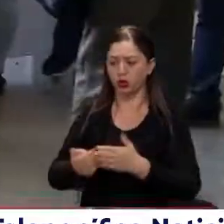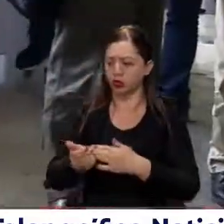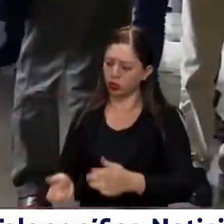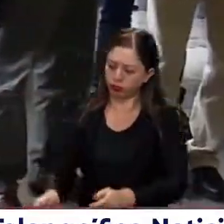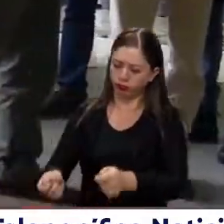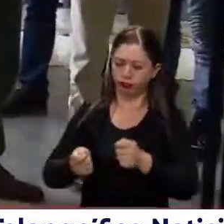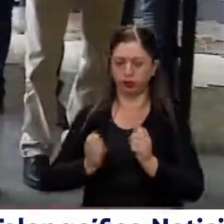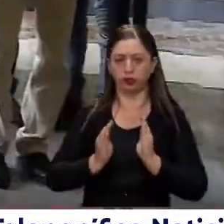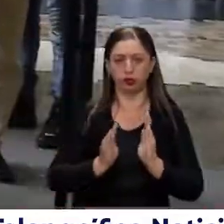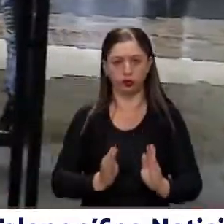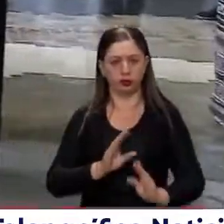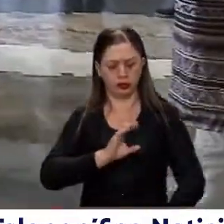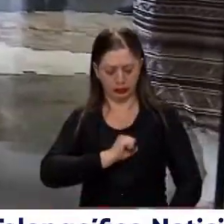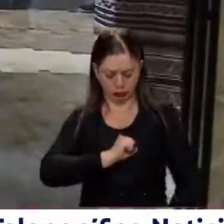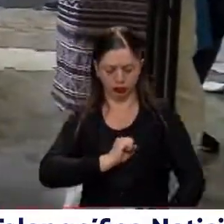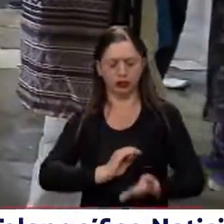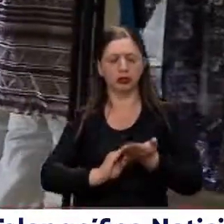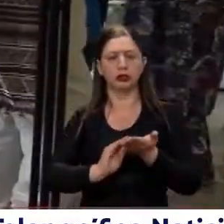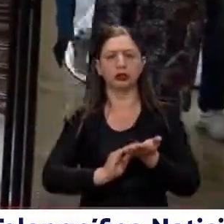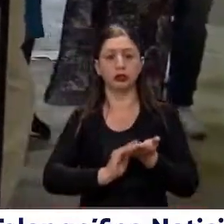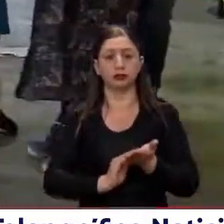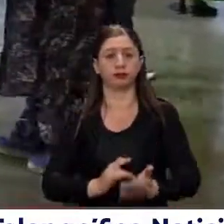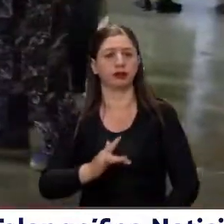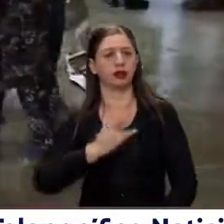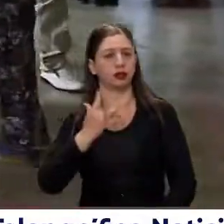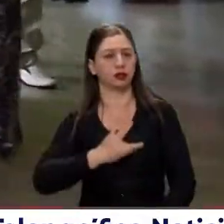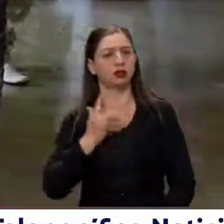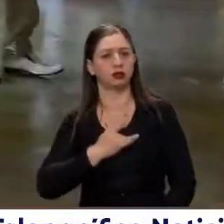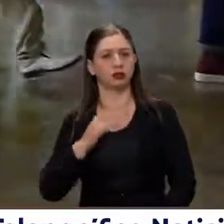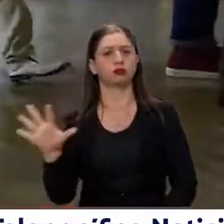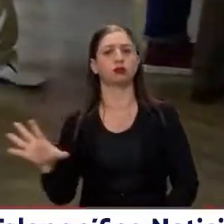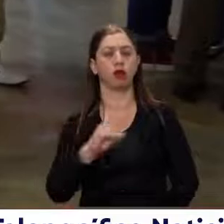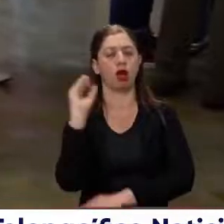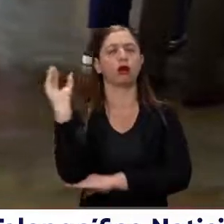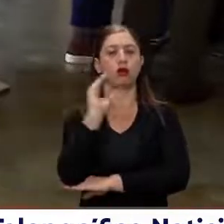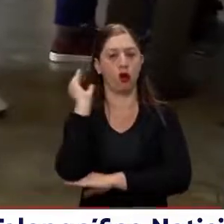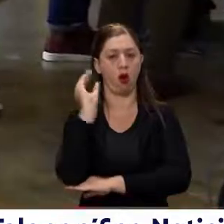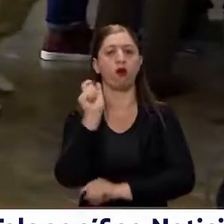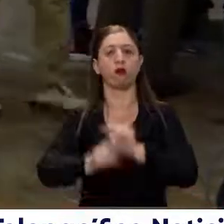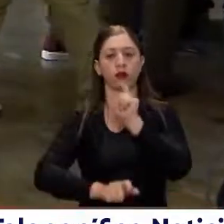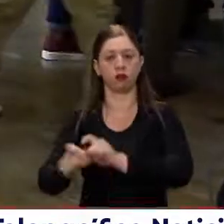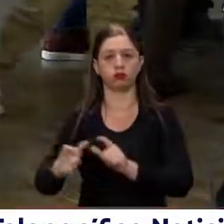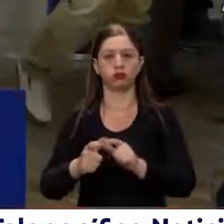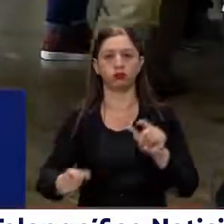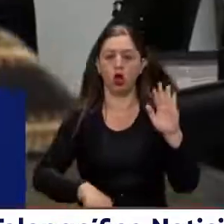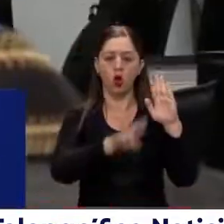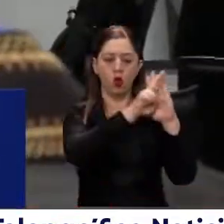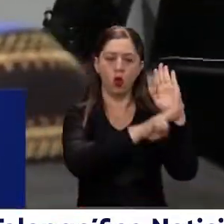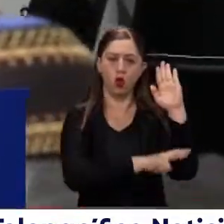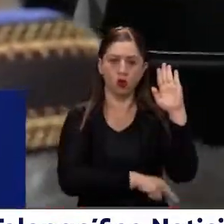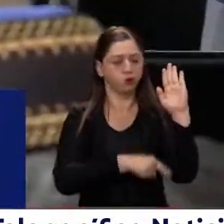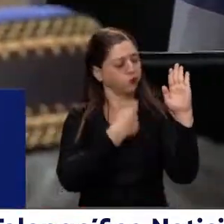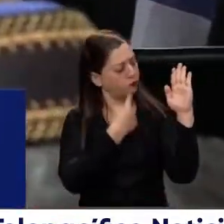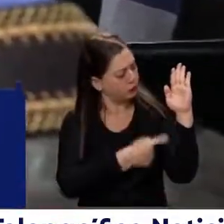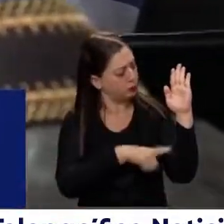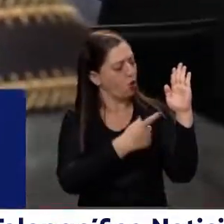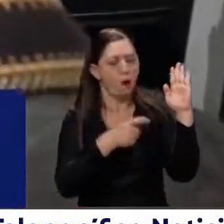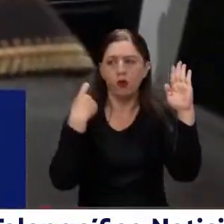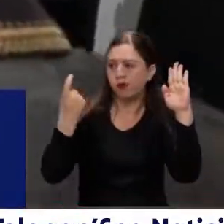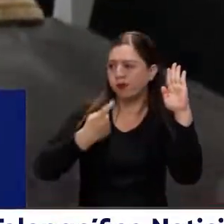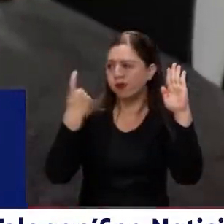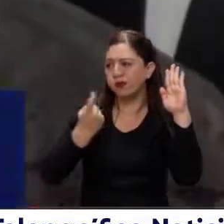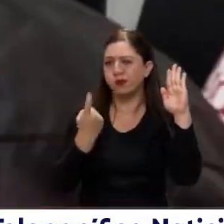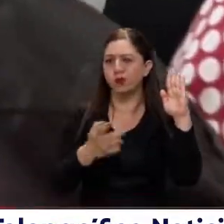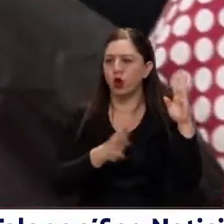duelos. Ese es el sentimiento que tienen muchas personas en Colombia luego de conocer el protocolo de búsqueda que les permitirá ubicar a sus